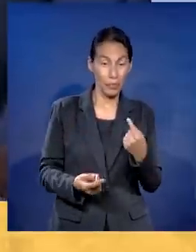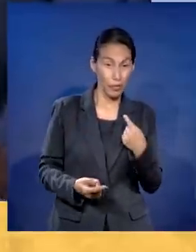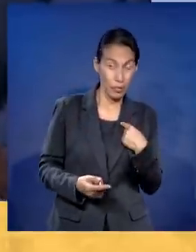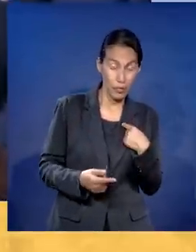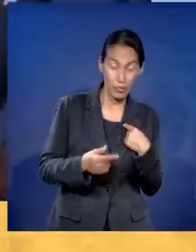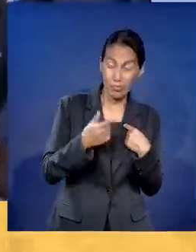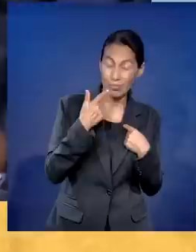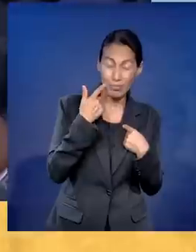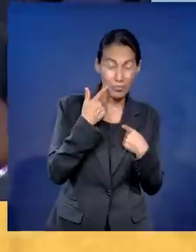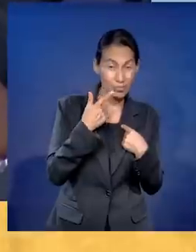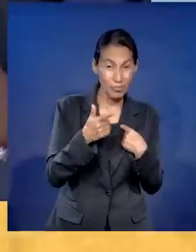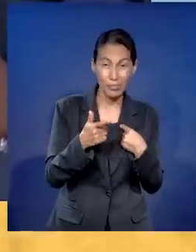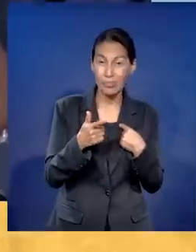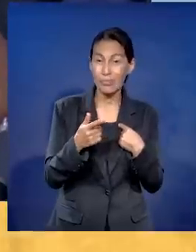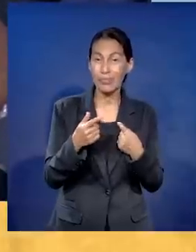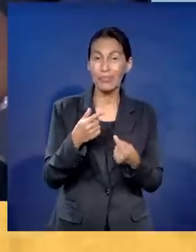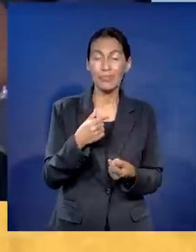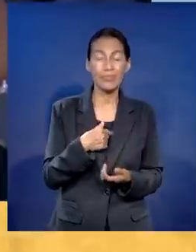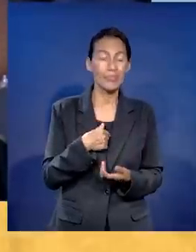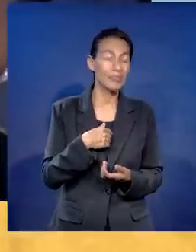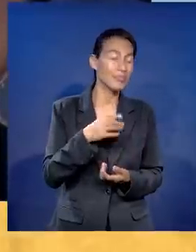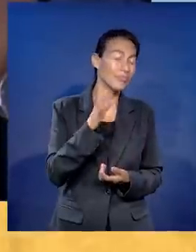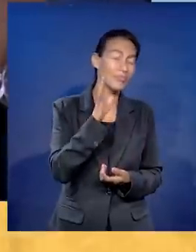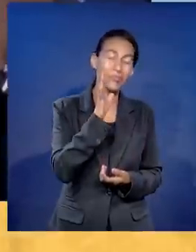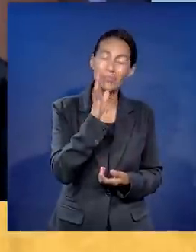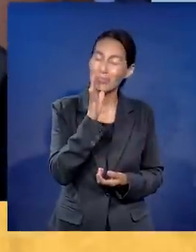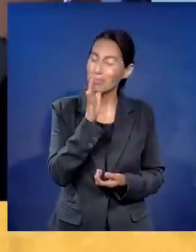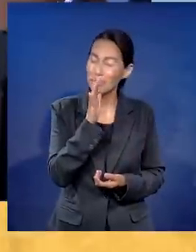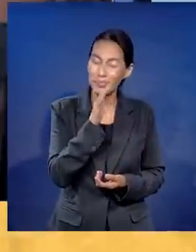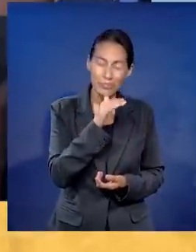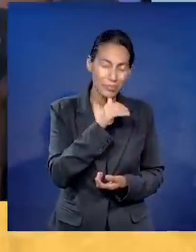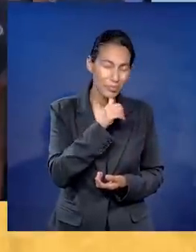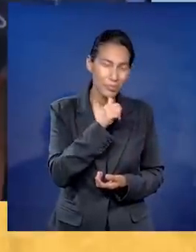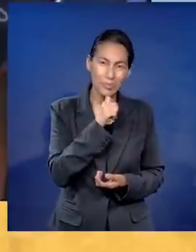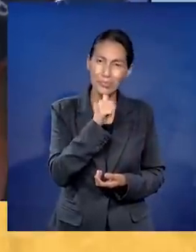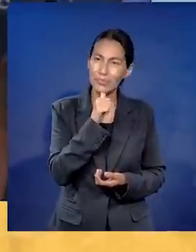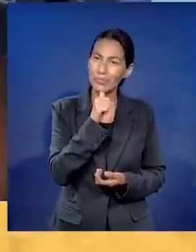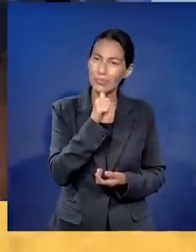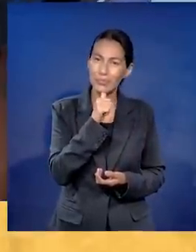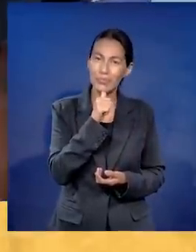yo no quiero yo no puedo